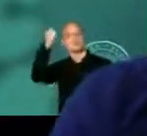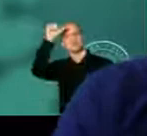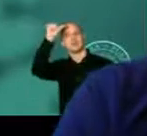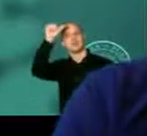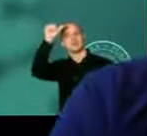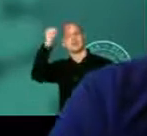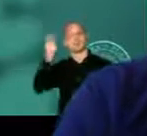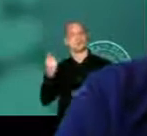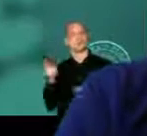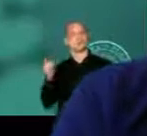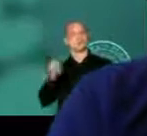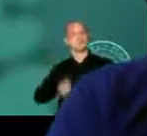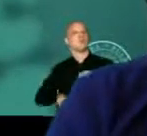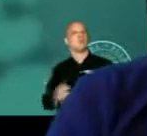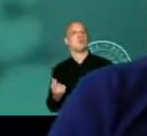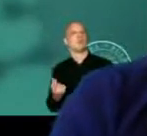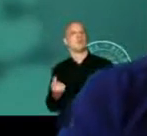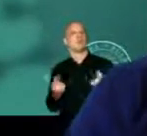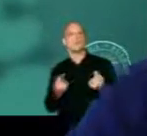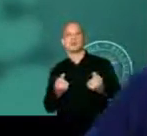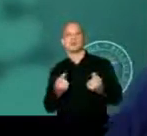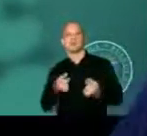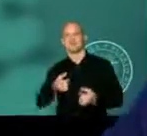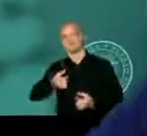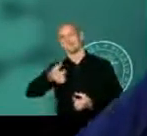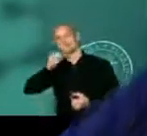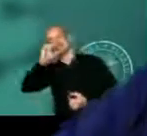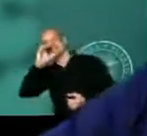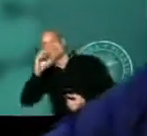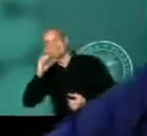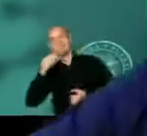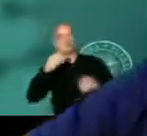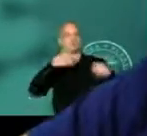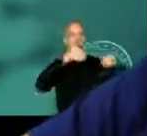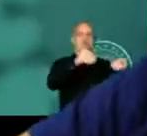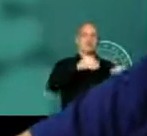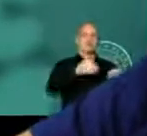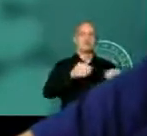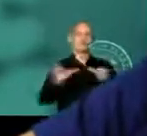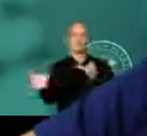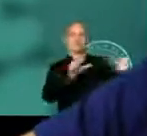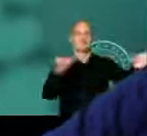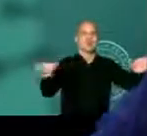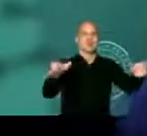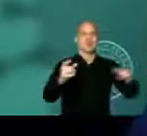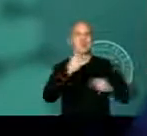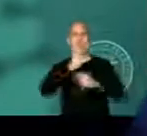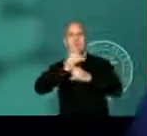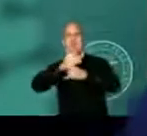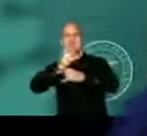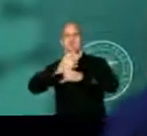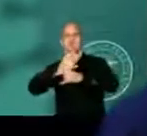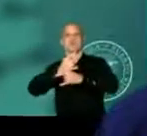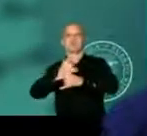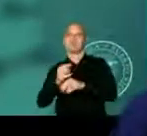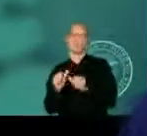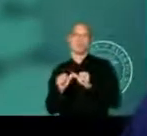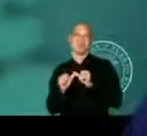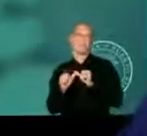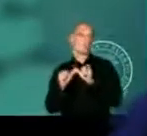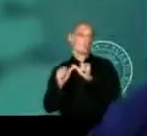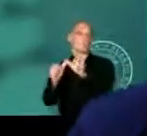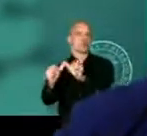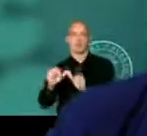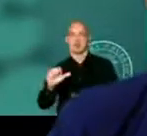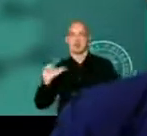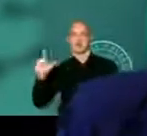abierto lunes a sábado con capacidad de 25%. Centros comerciales formato cerrado, capacidad de una persona por